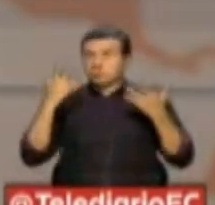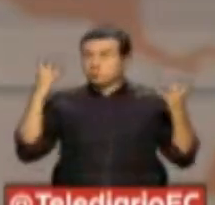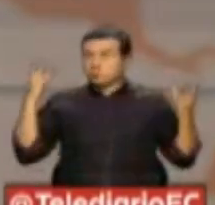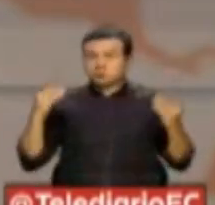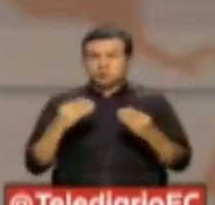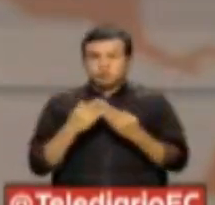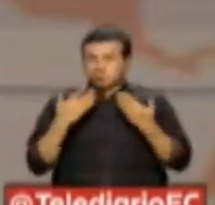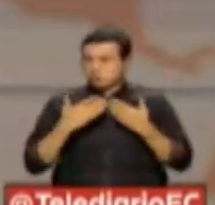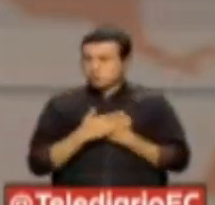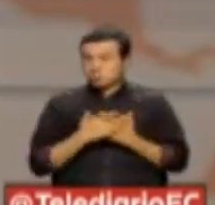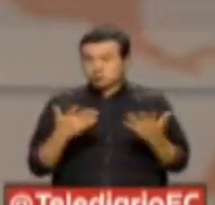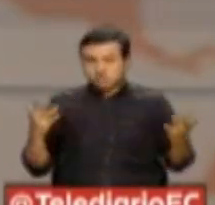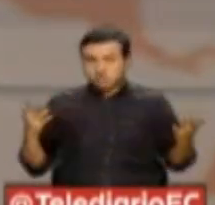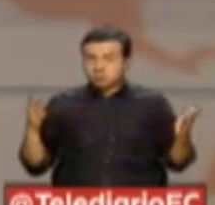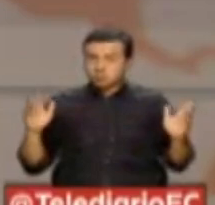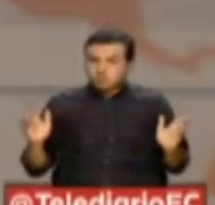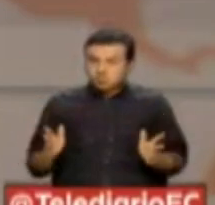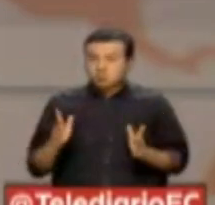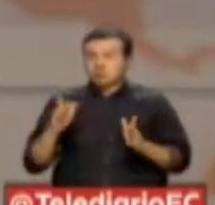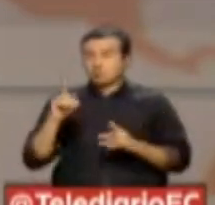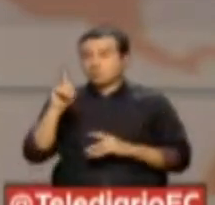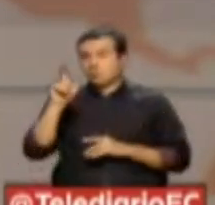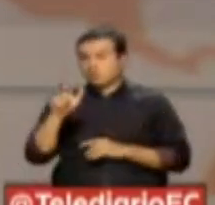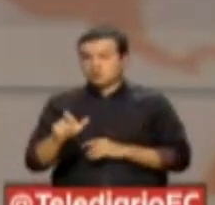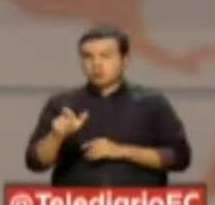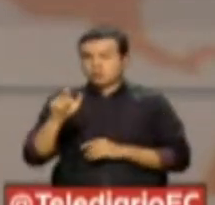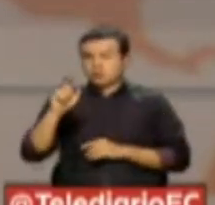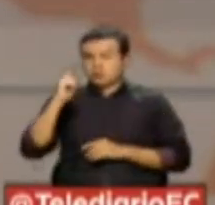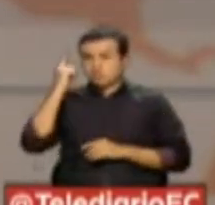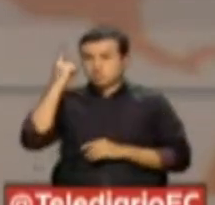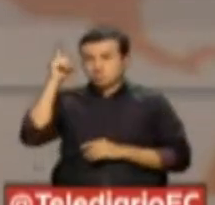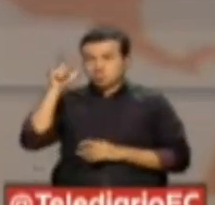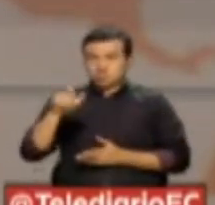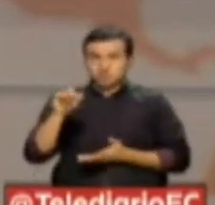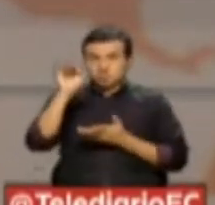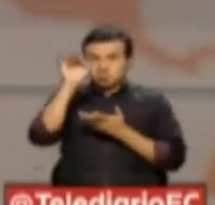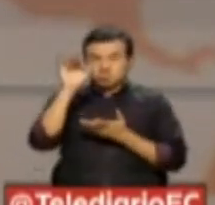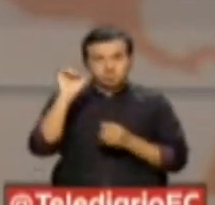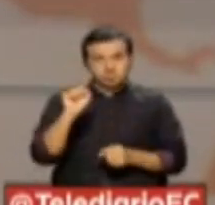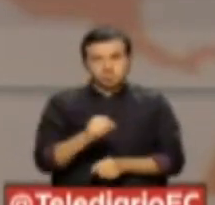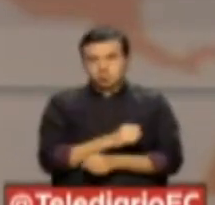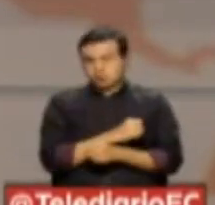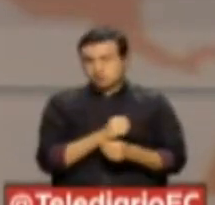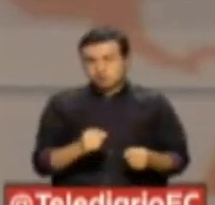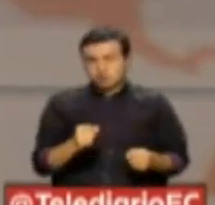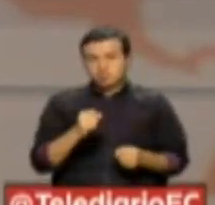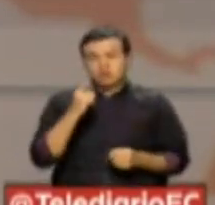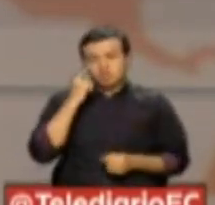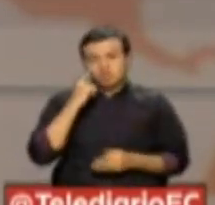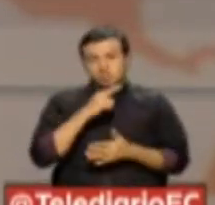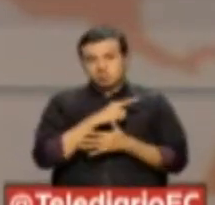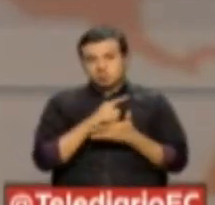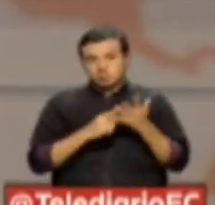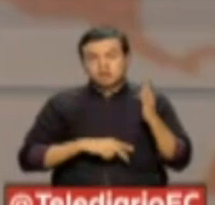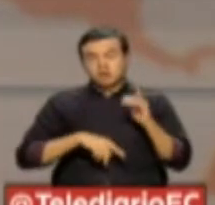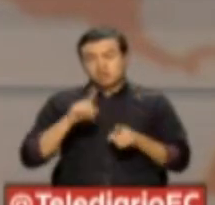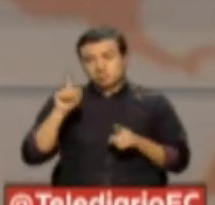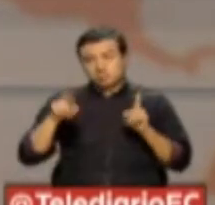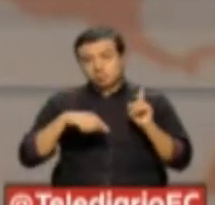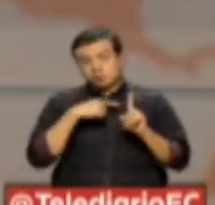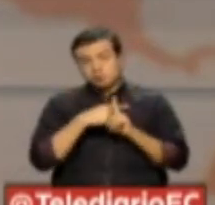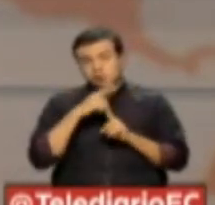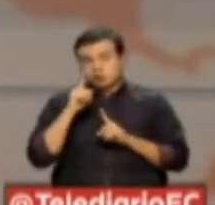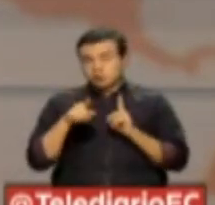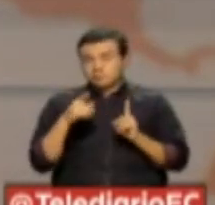todas las banderas en pos o atrás de una posición mesiánica genera algunos resultados muchos de ellos positivos